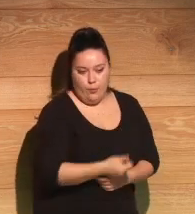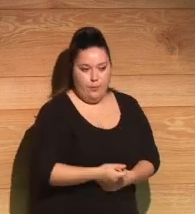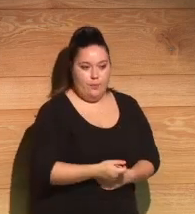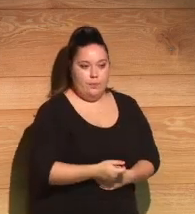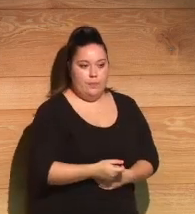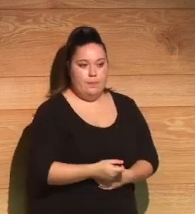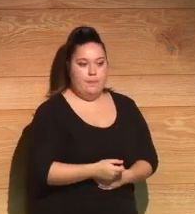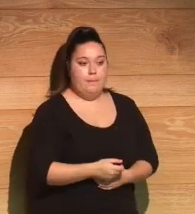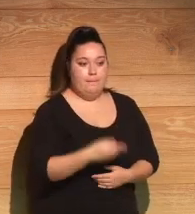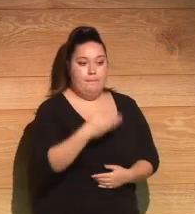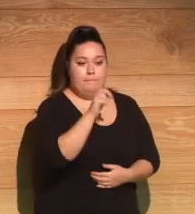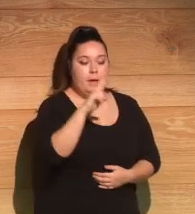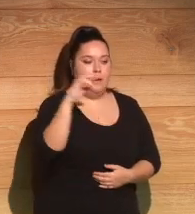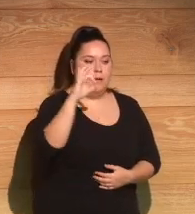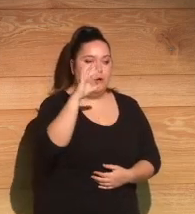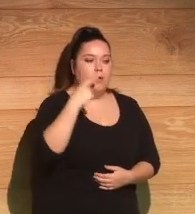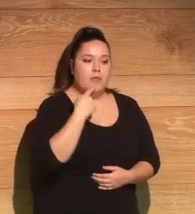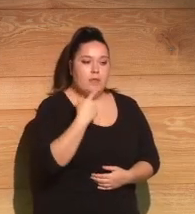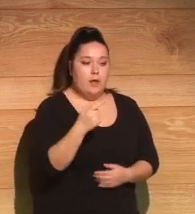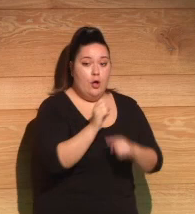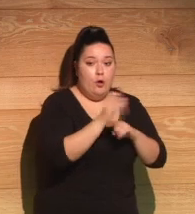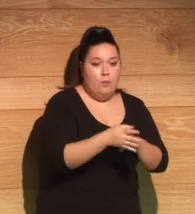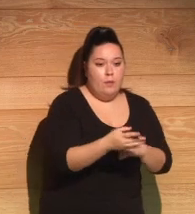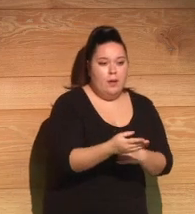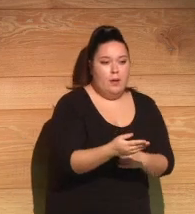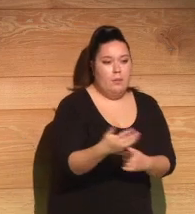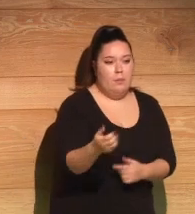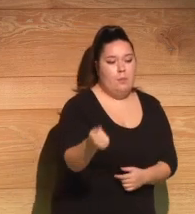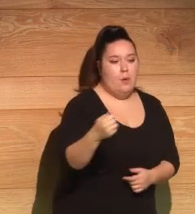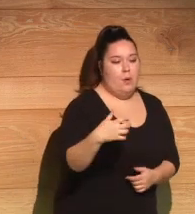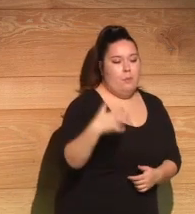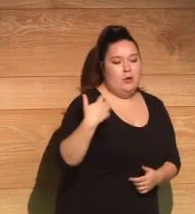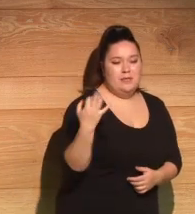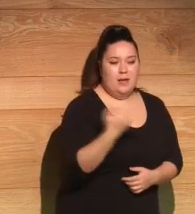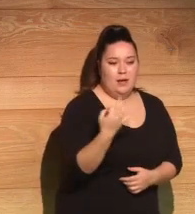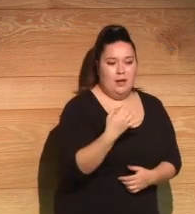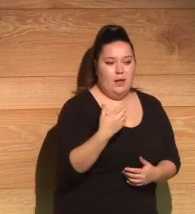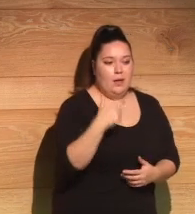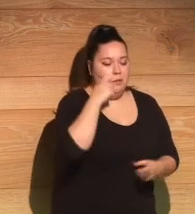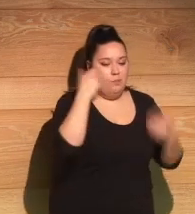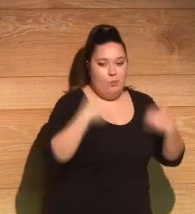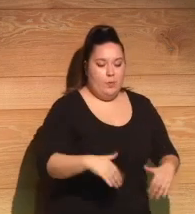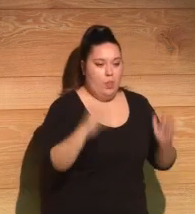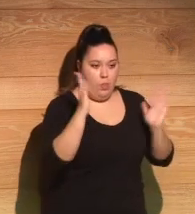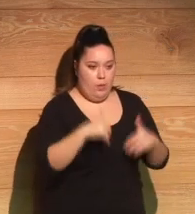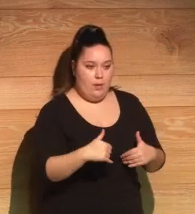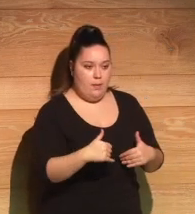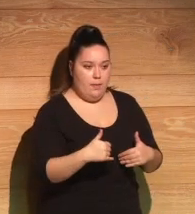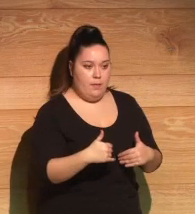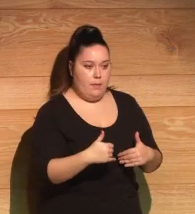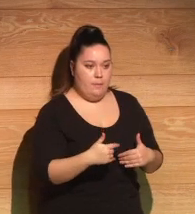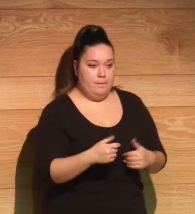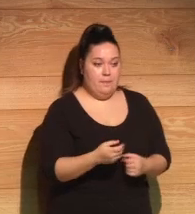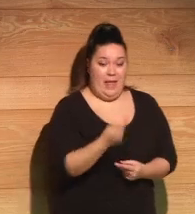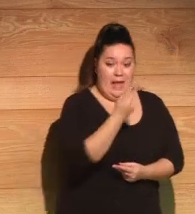Santiago Albarrico que lo que más nos molesta realmente el COVID es su inhumanidad. Es decir, que no es un agente responsable, perverso. Preferimos que el